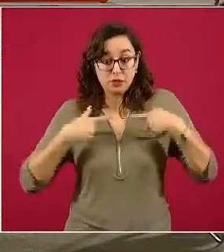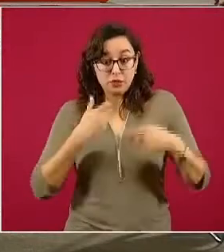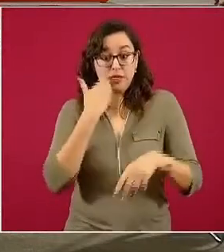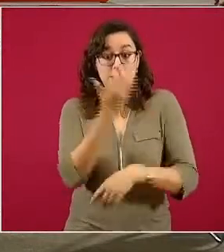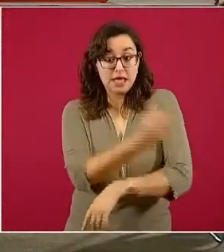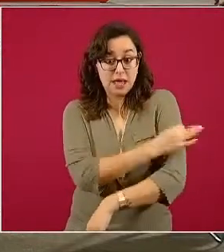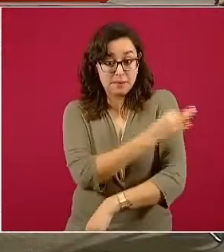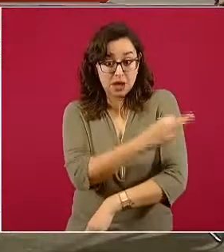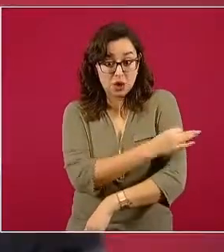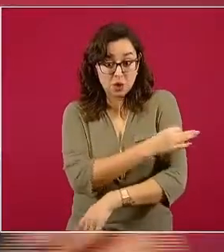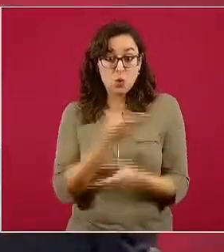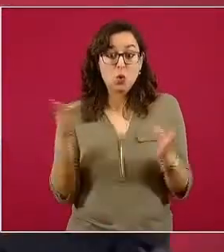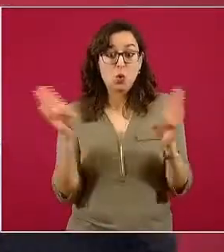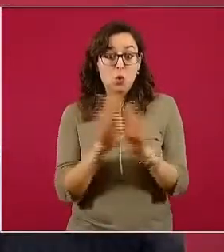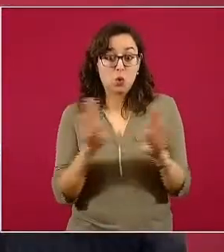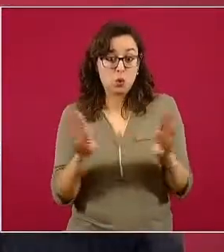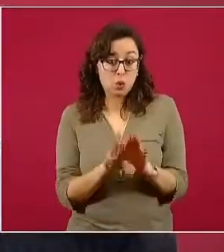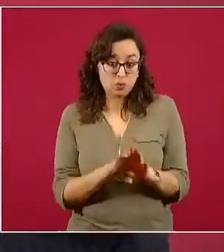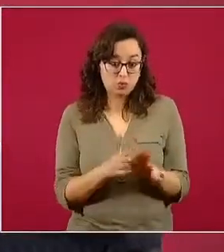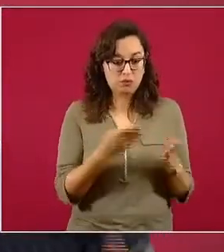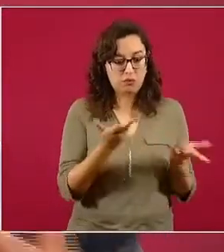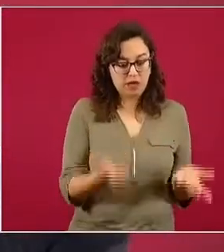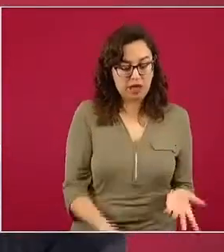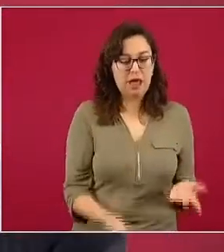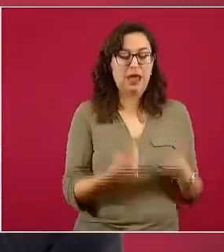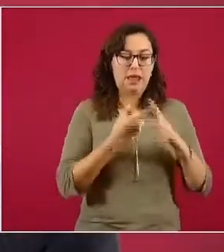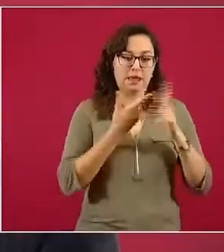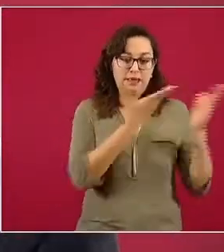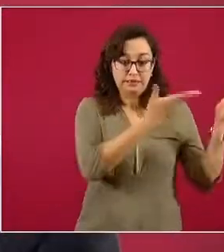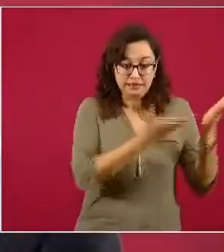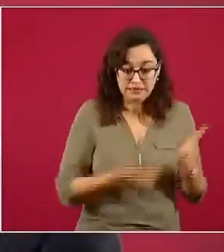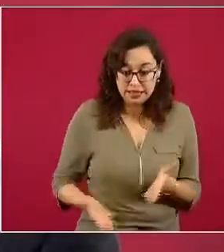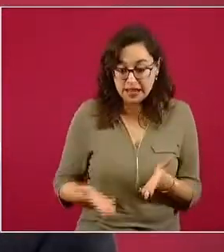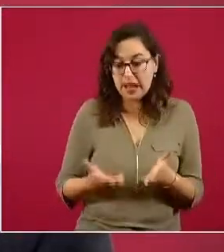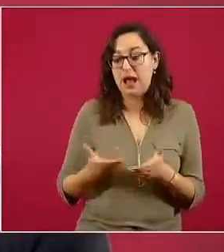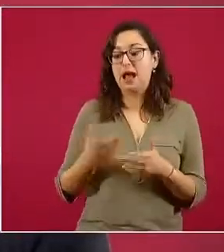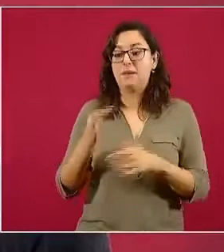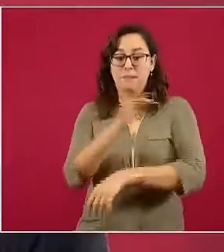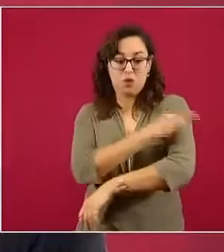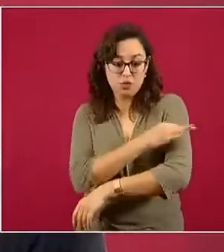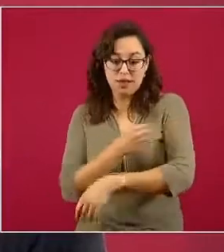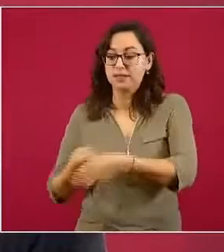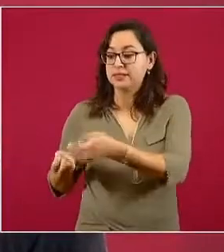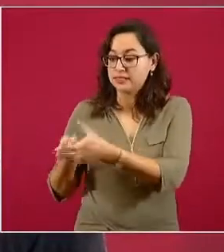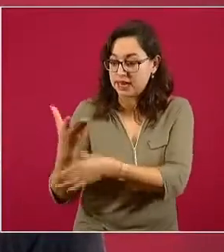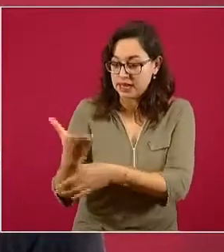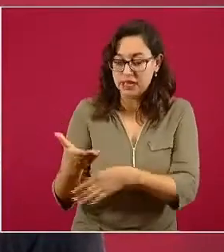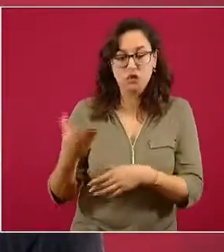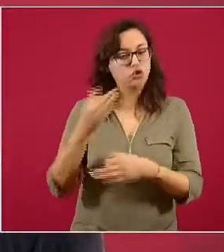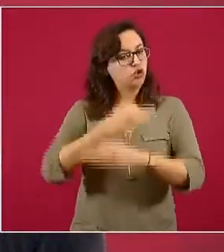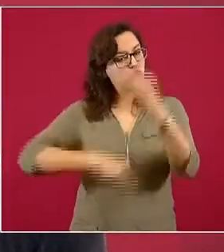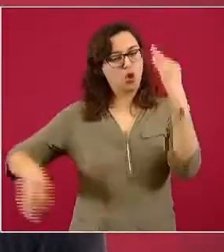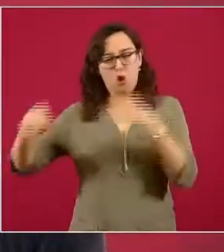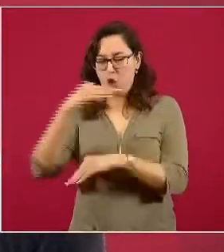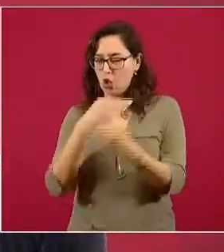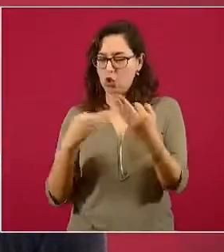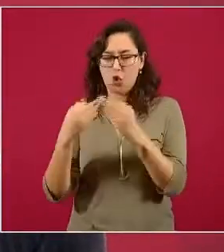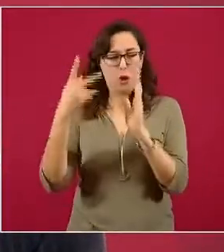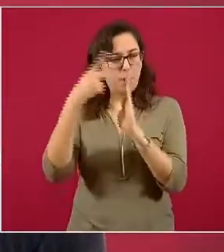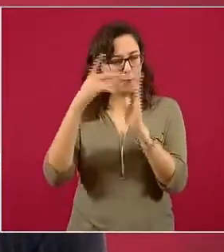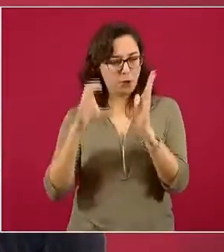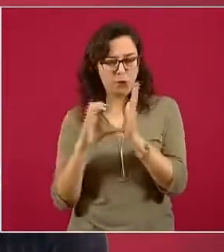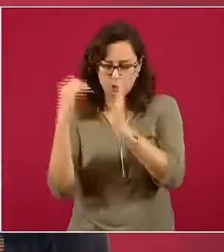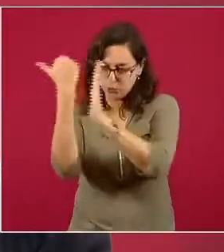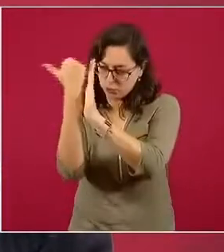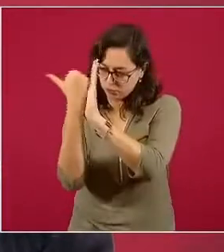vacunada desde la puerta de entrada a la puerta de salida. Y aquí, con la ayuda de la sección 4 de nuestras